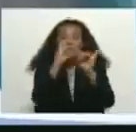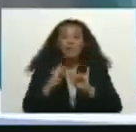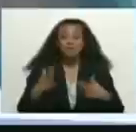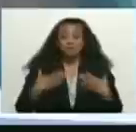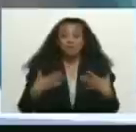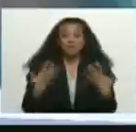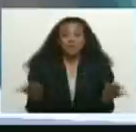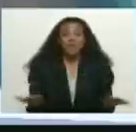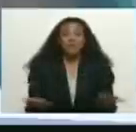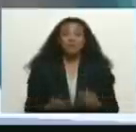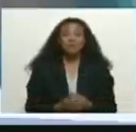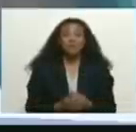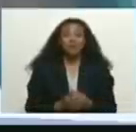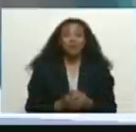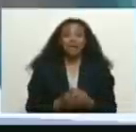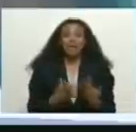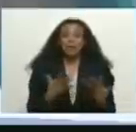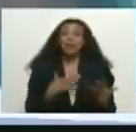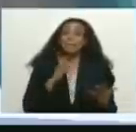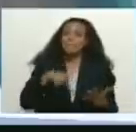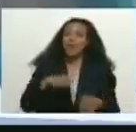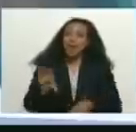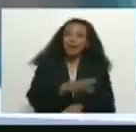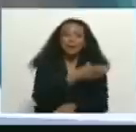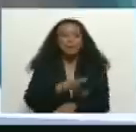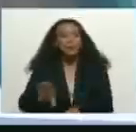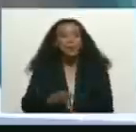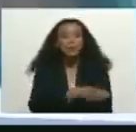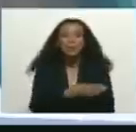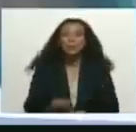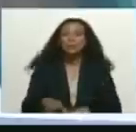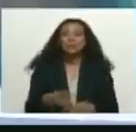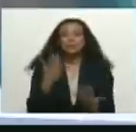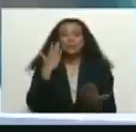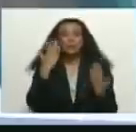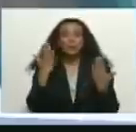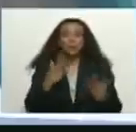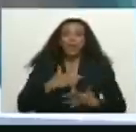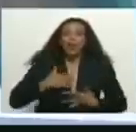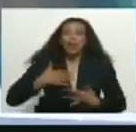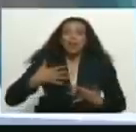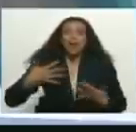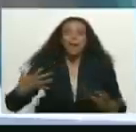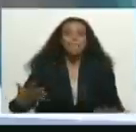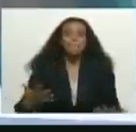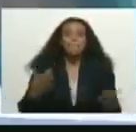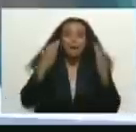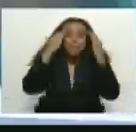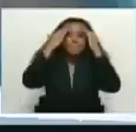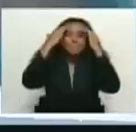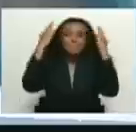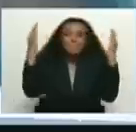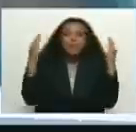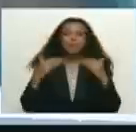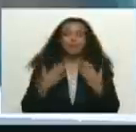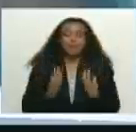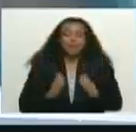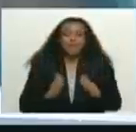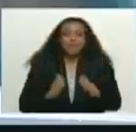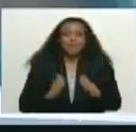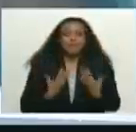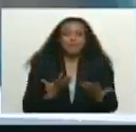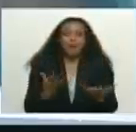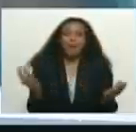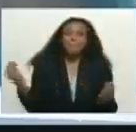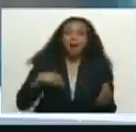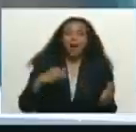somos y lo musicales que somos del oído, del alma, de la mente, de la vida.